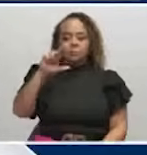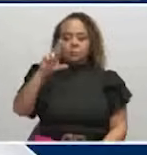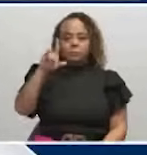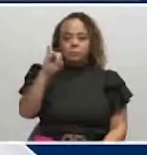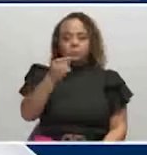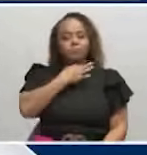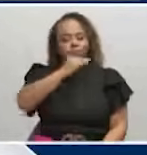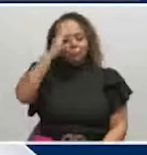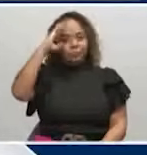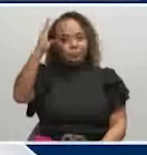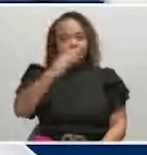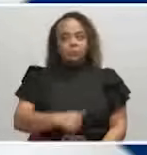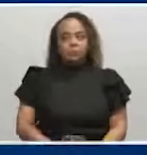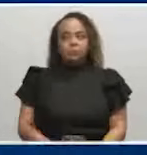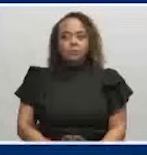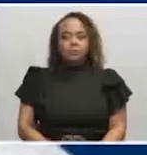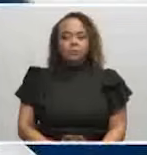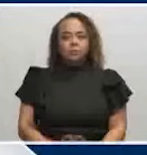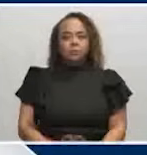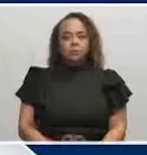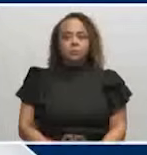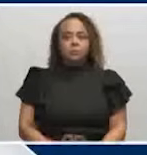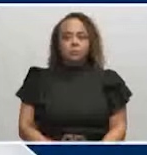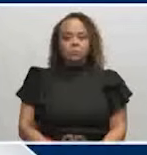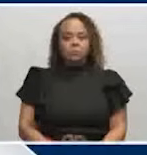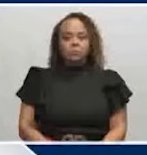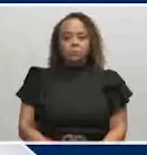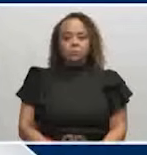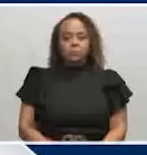saludarte. Una consulta,